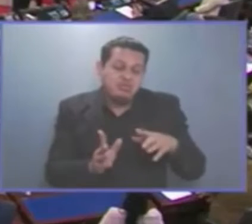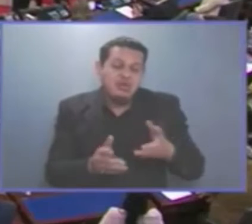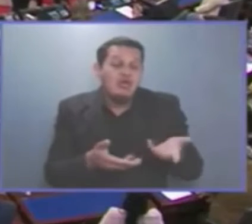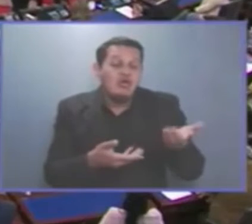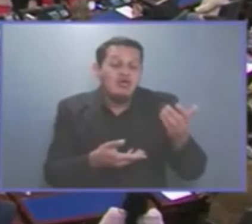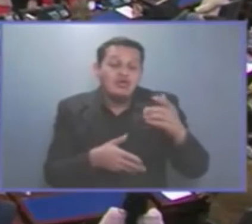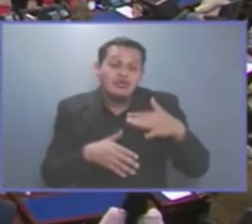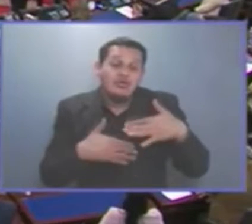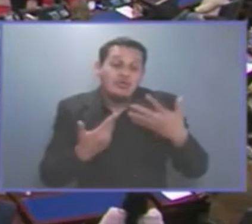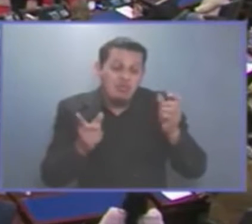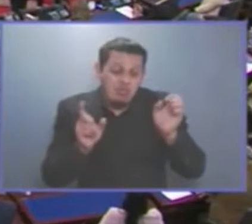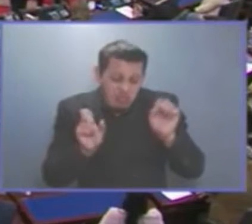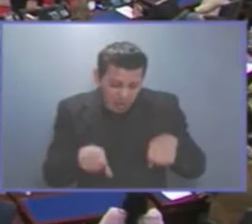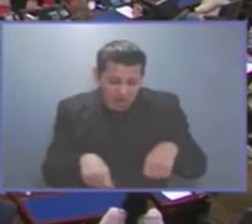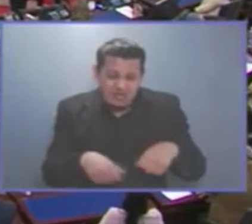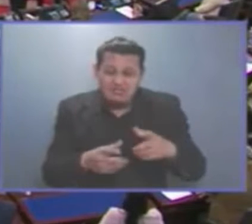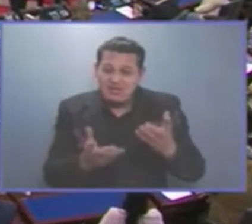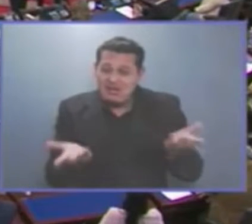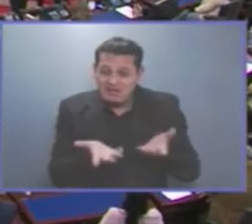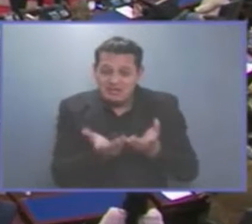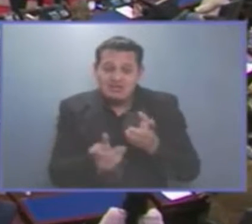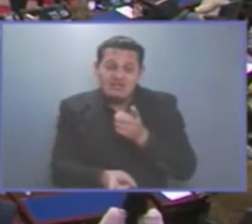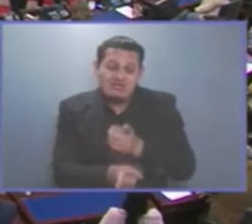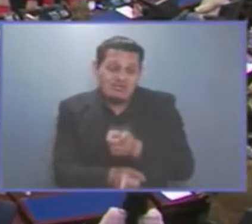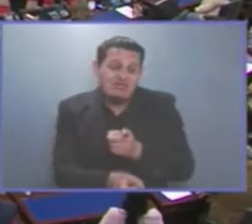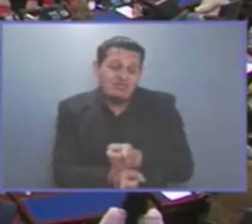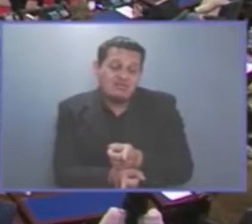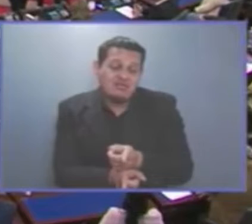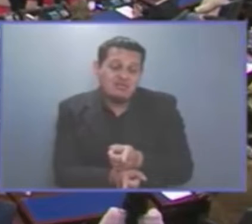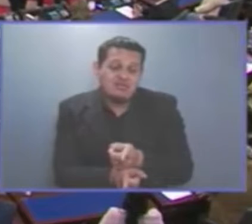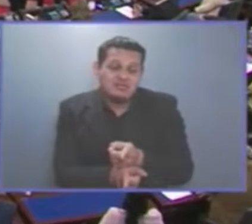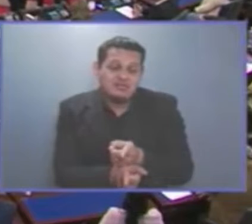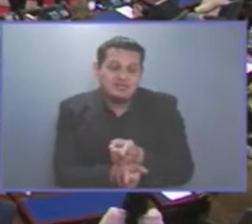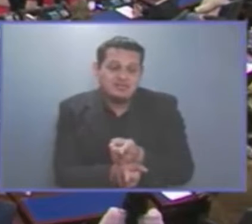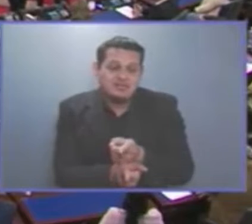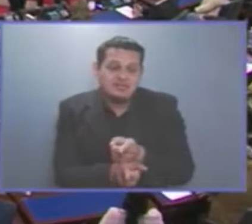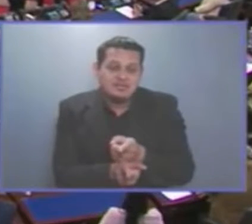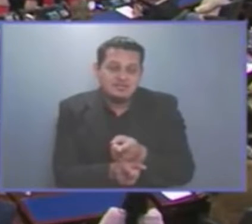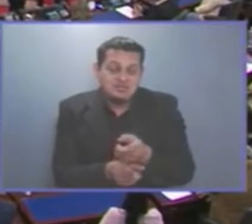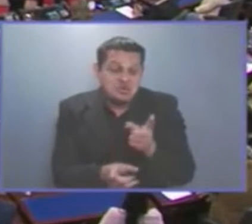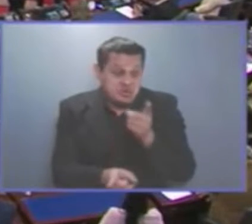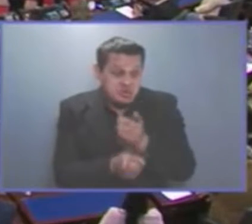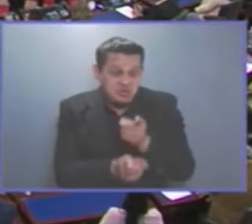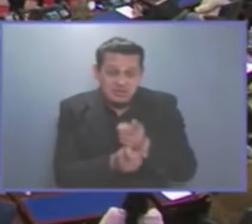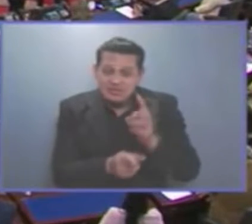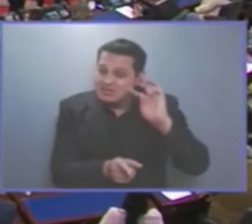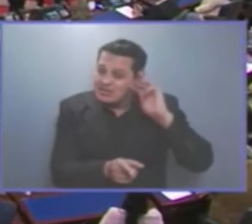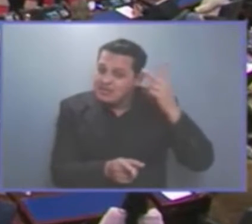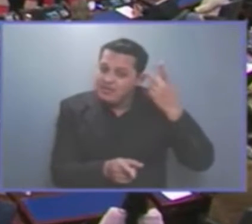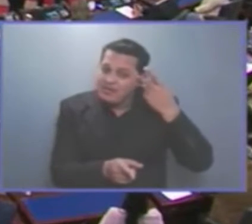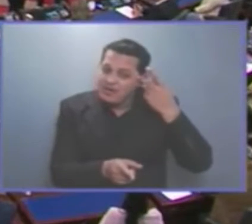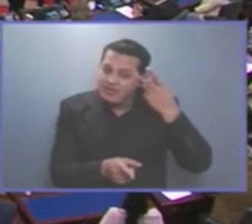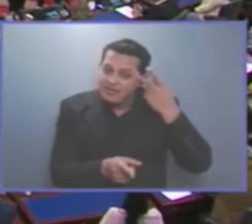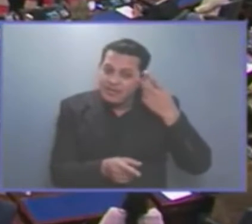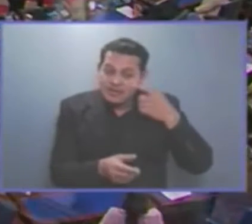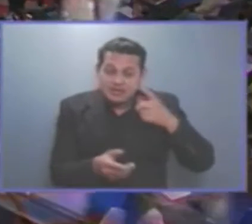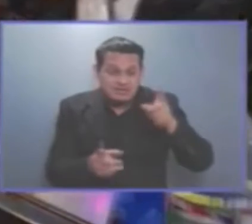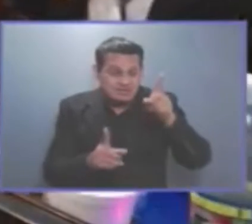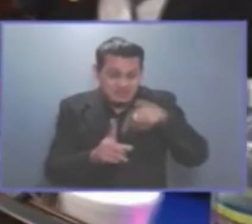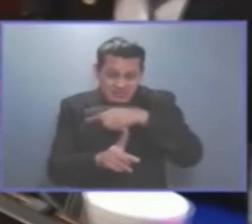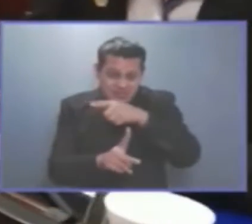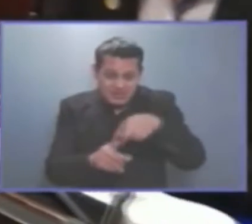todavía pueden hacer lo correcto y lo correcto es que